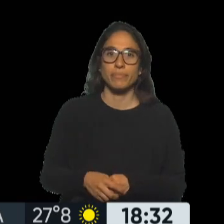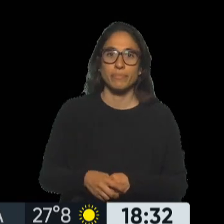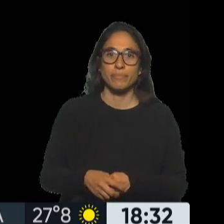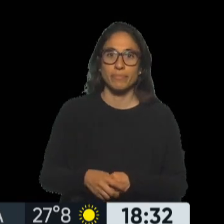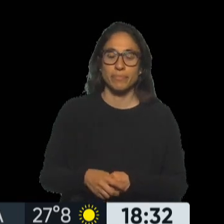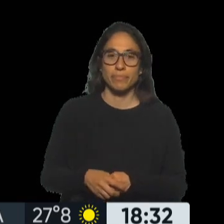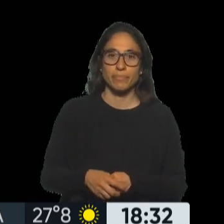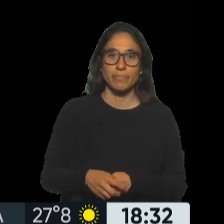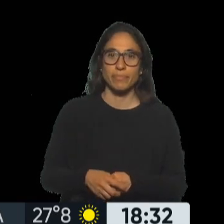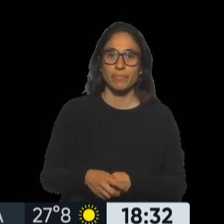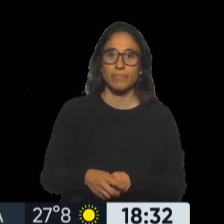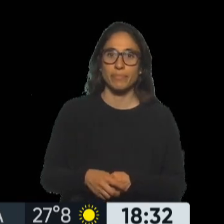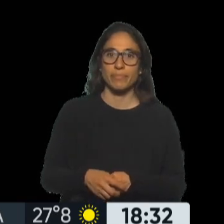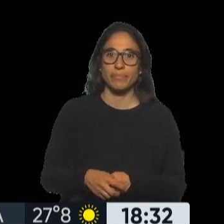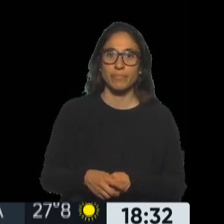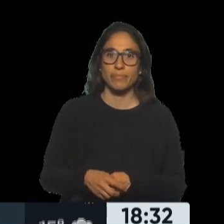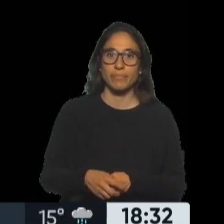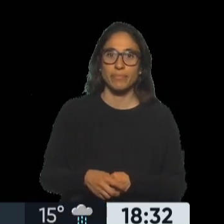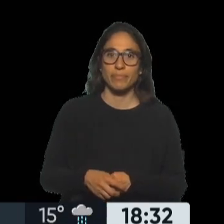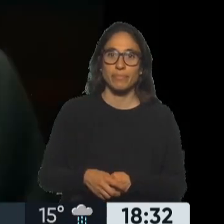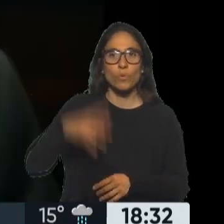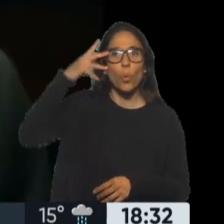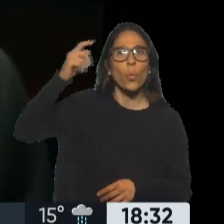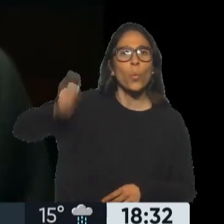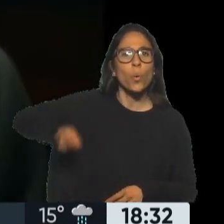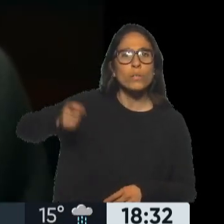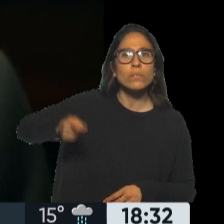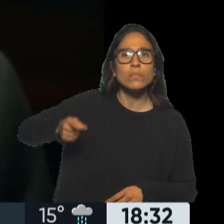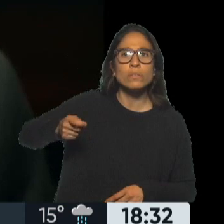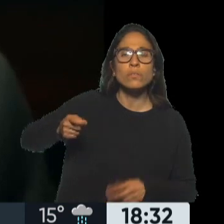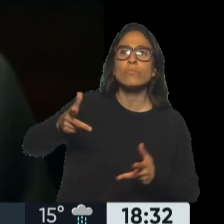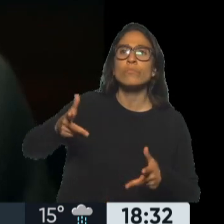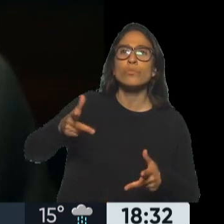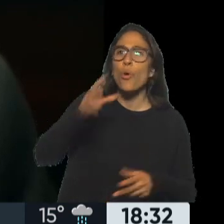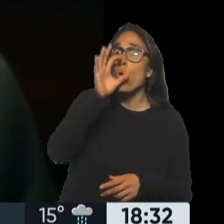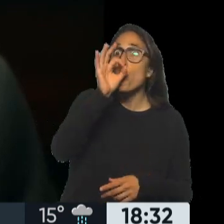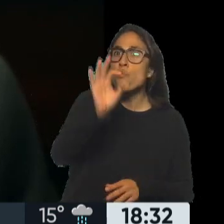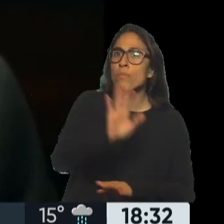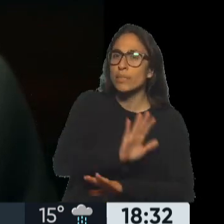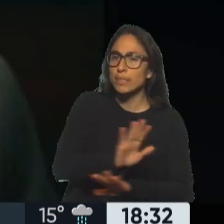Señores jueces, nunca más.